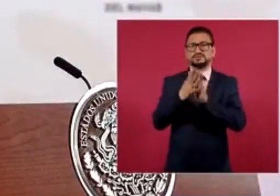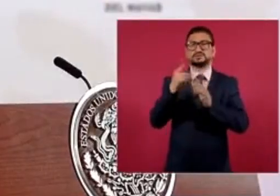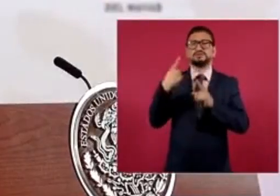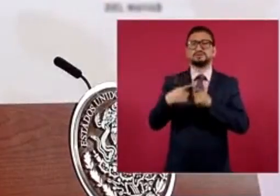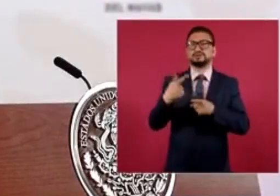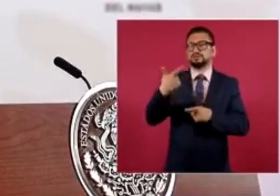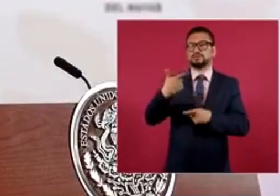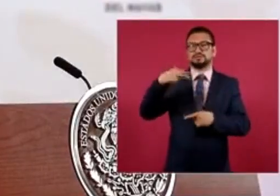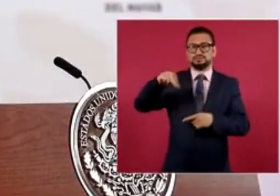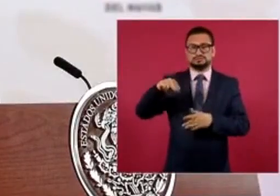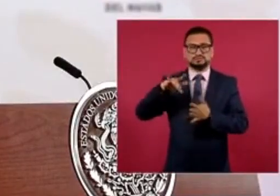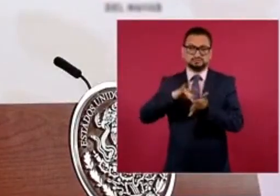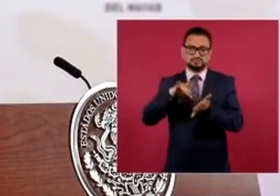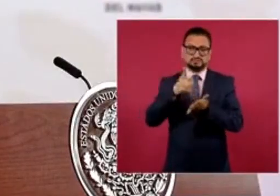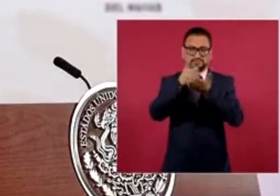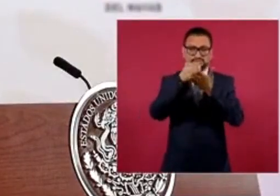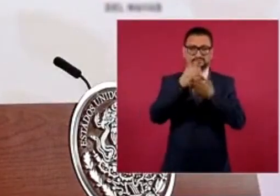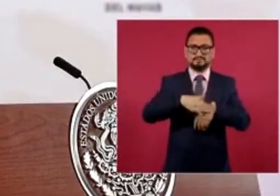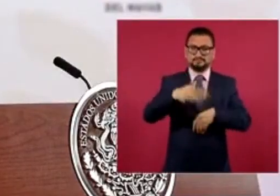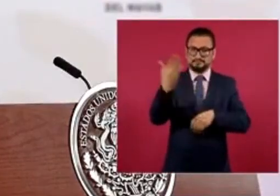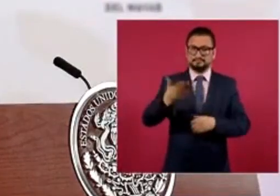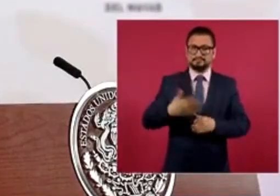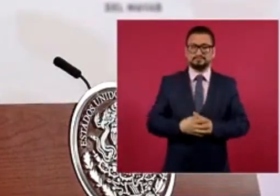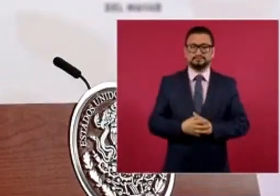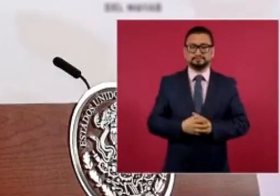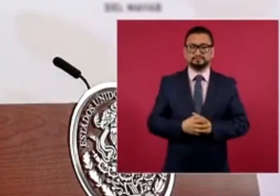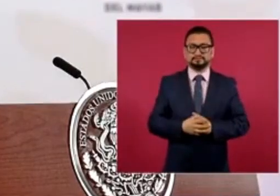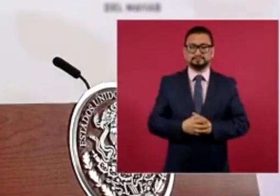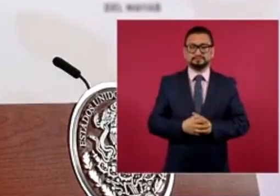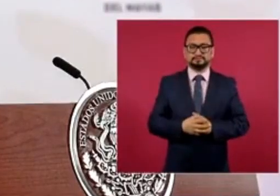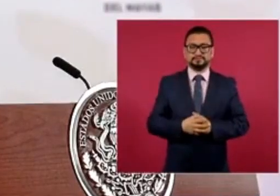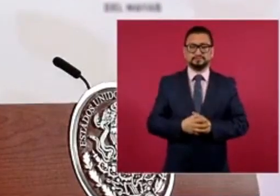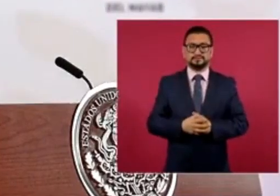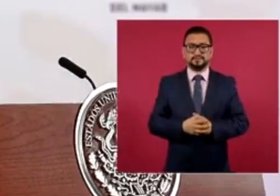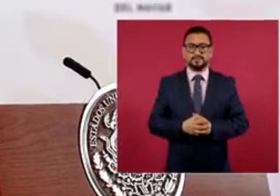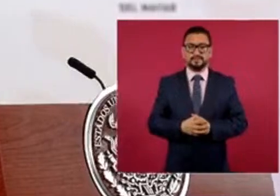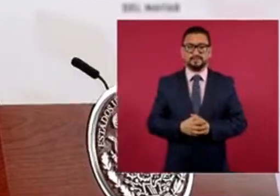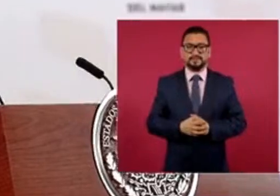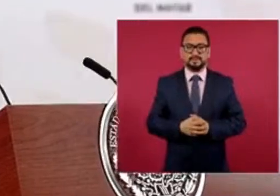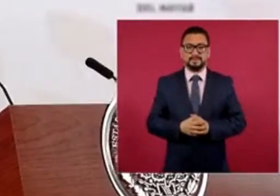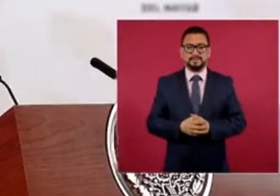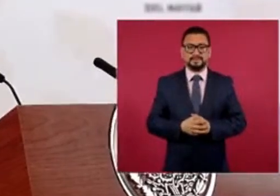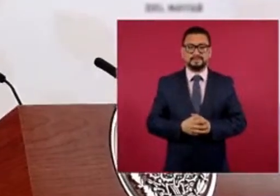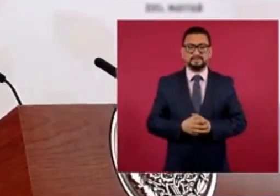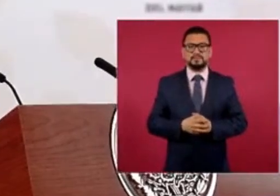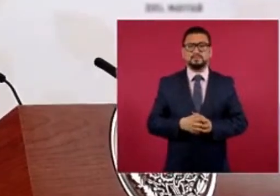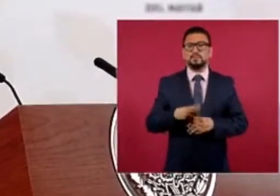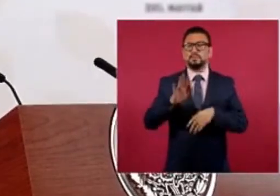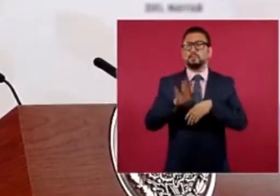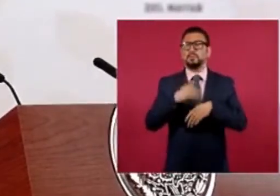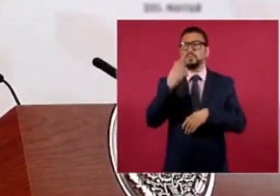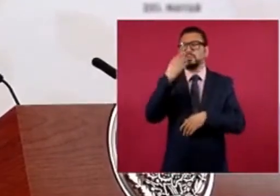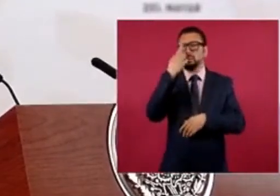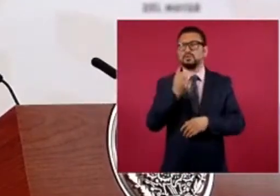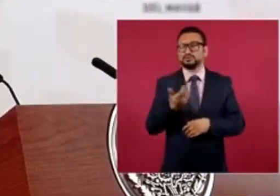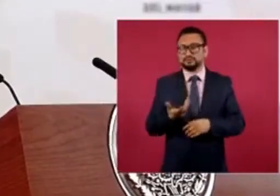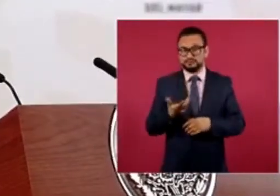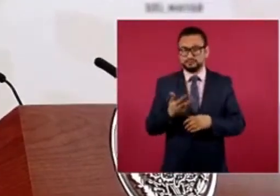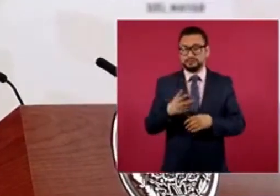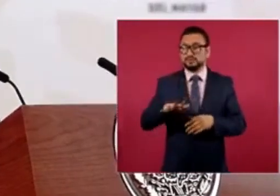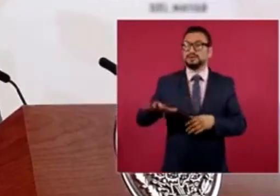Nacional. Hay una razón. Los